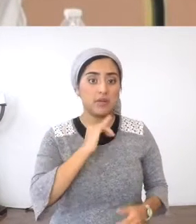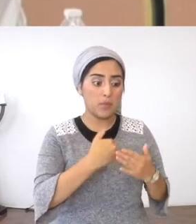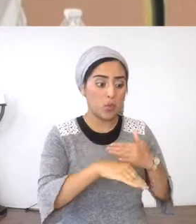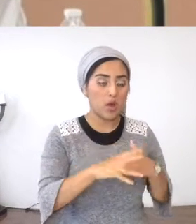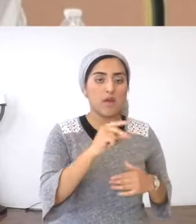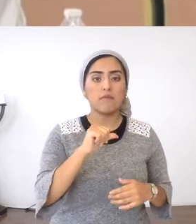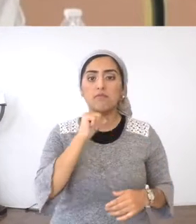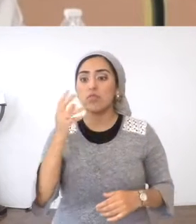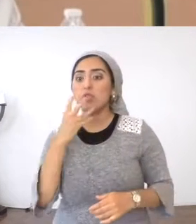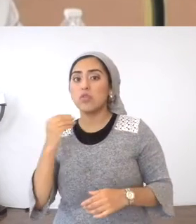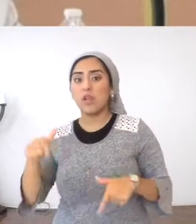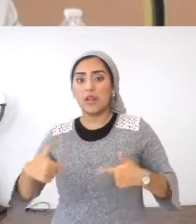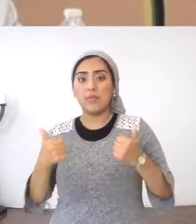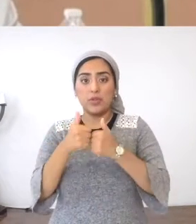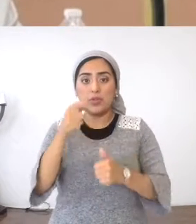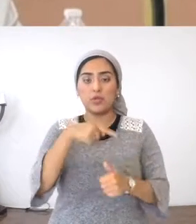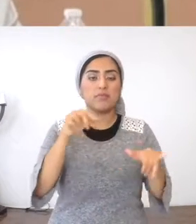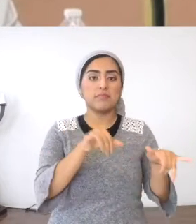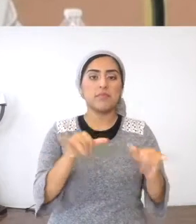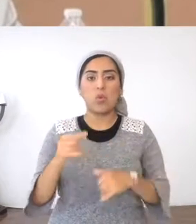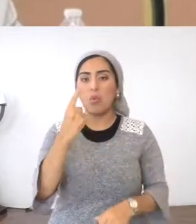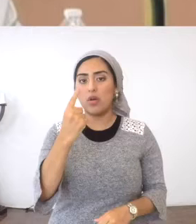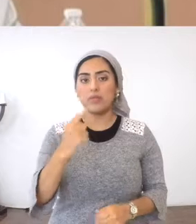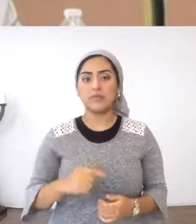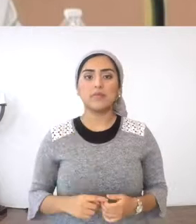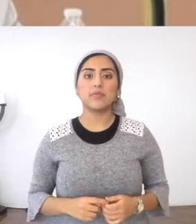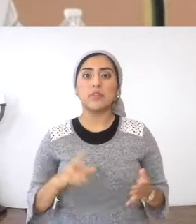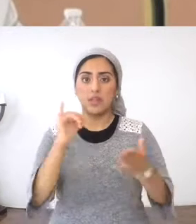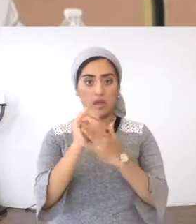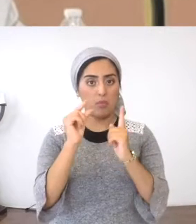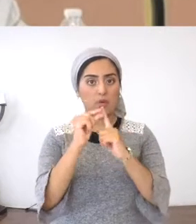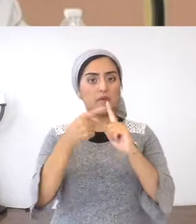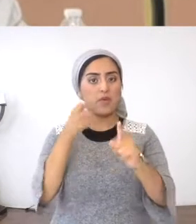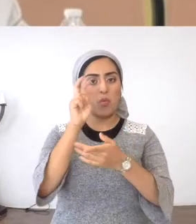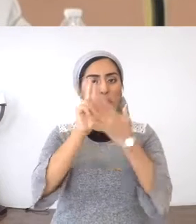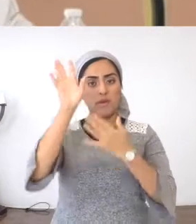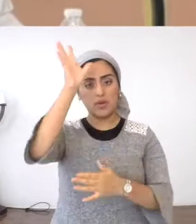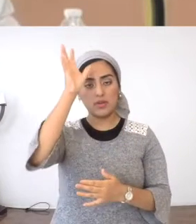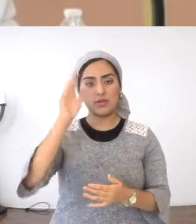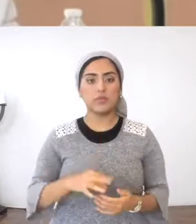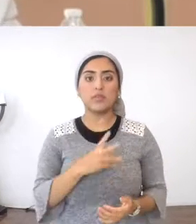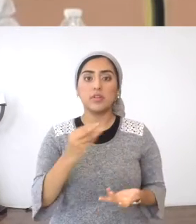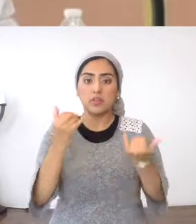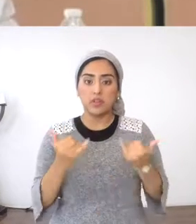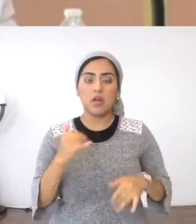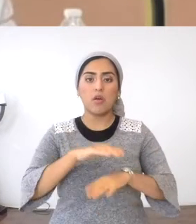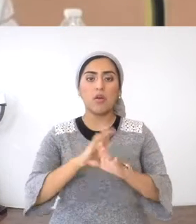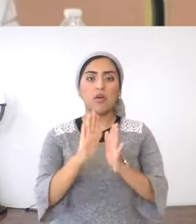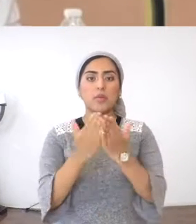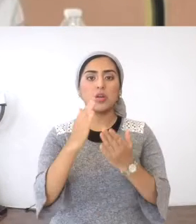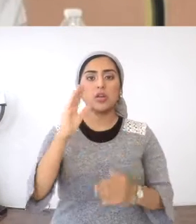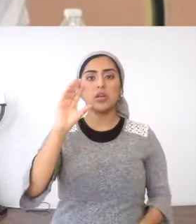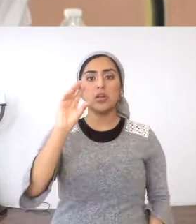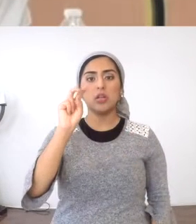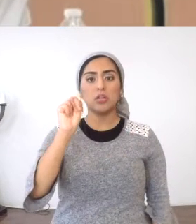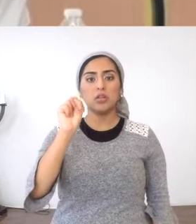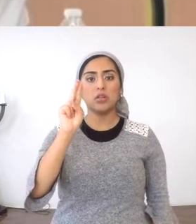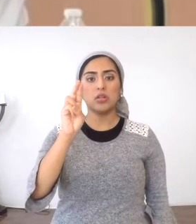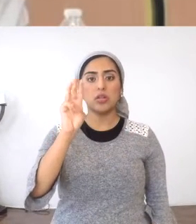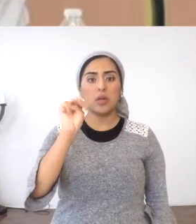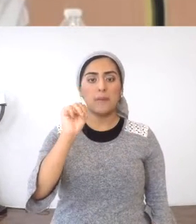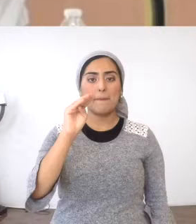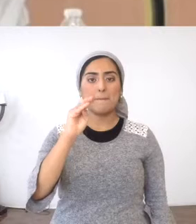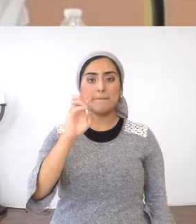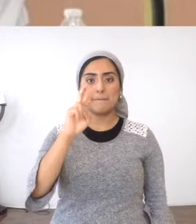natural Y para el extranjero Que habita entre vosotros Esa es la palabra Del Todopoderoso Ahora En el libro de Números